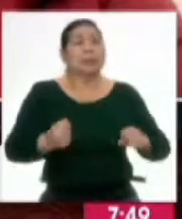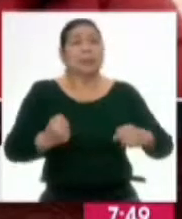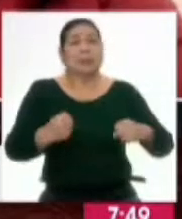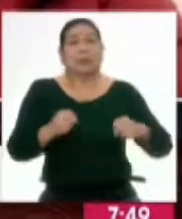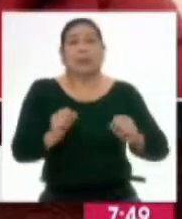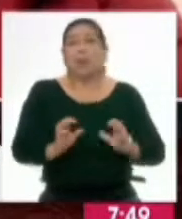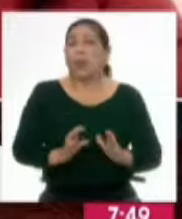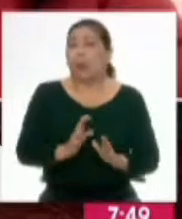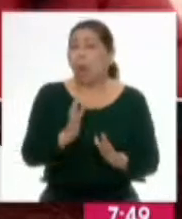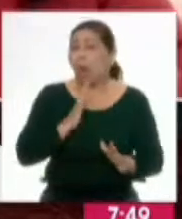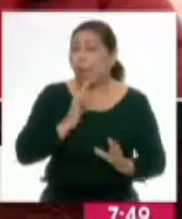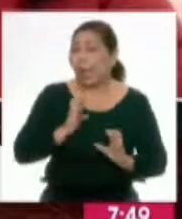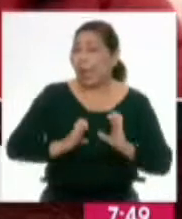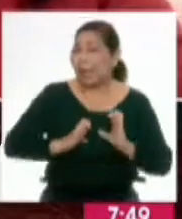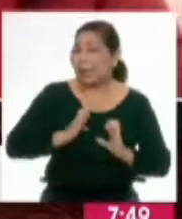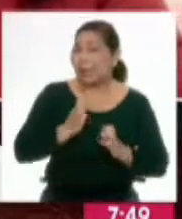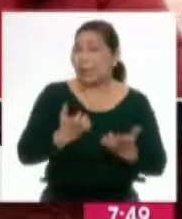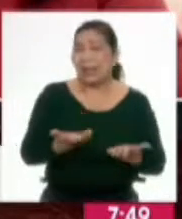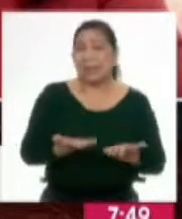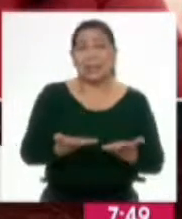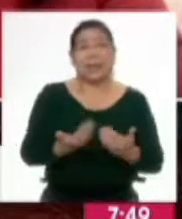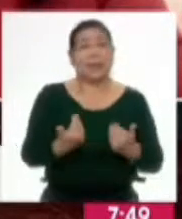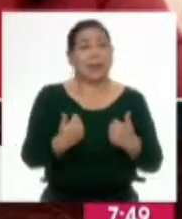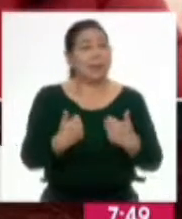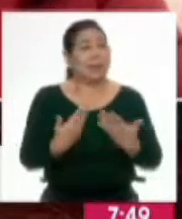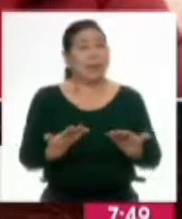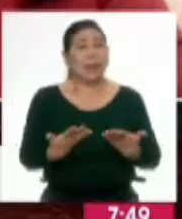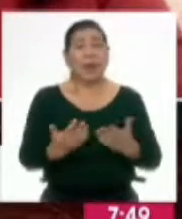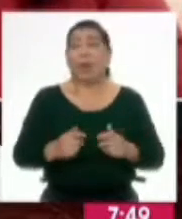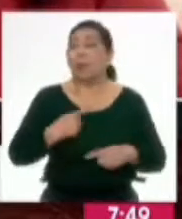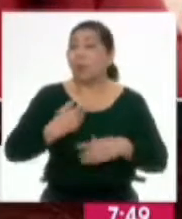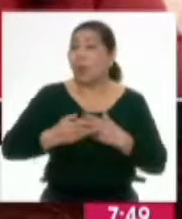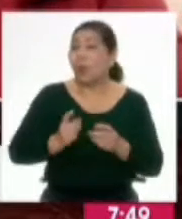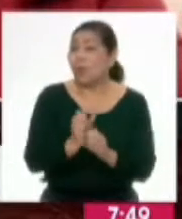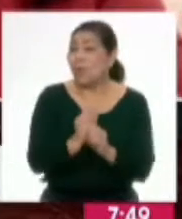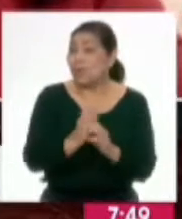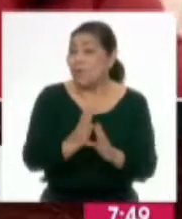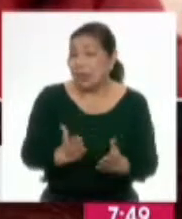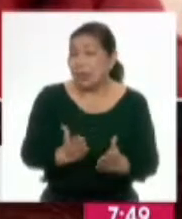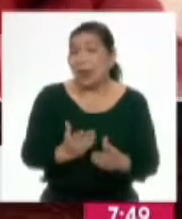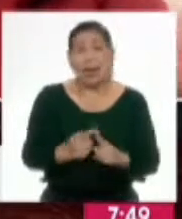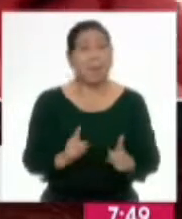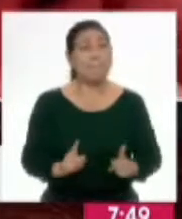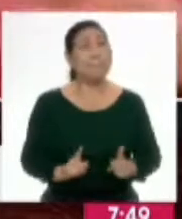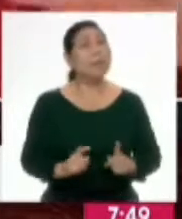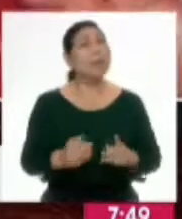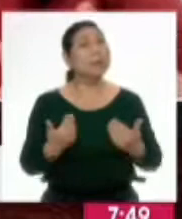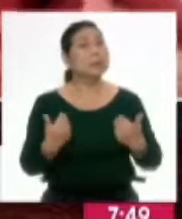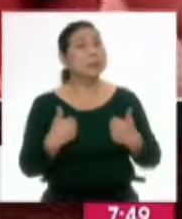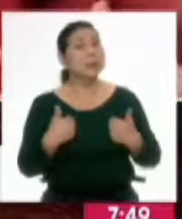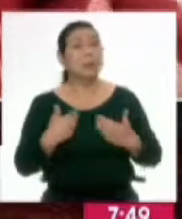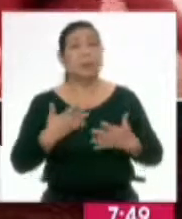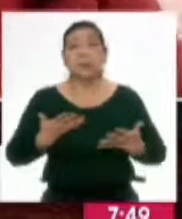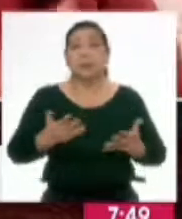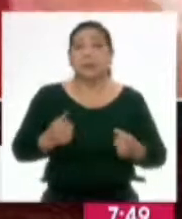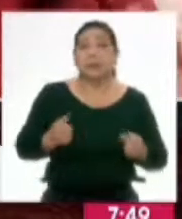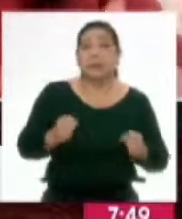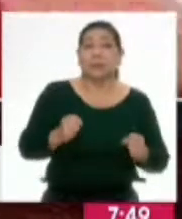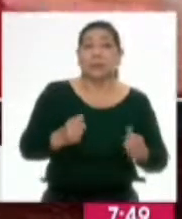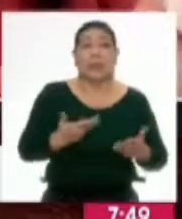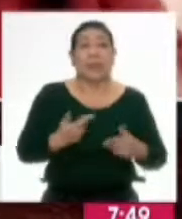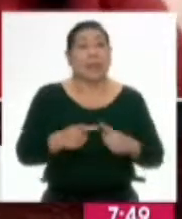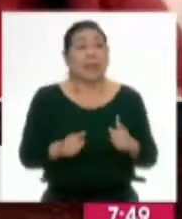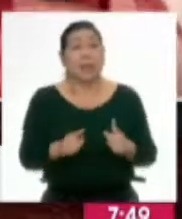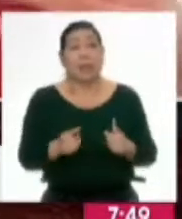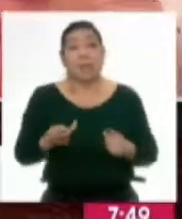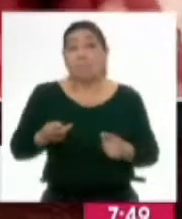allá de lo normal, porque el estrés es normal que tengamos en la vida diaria, pero cuando tenemos esa hormona llamada cortisol que